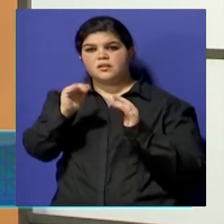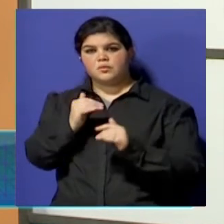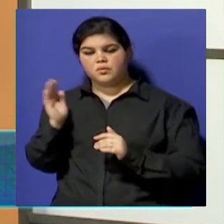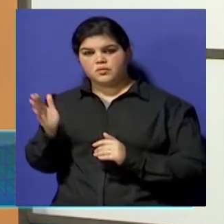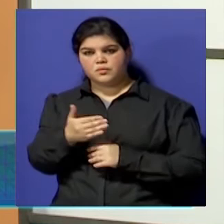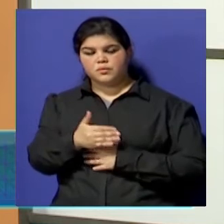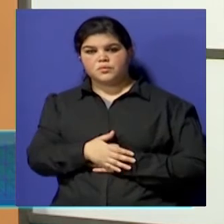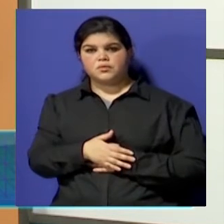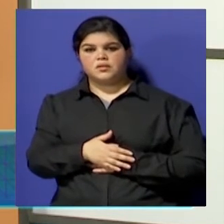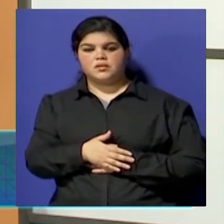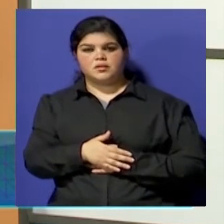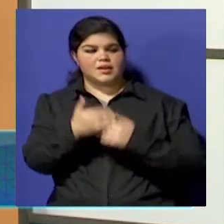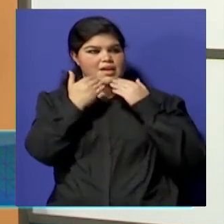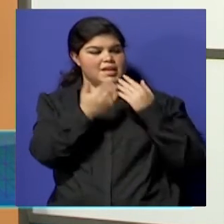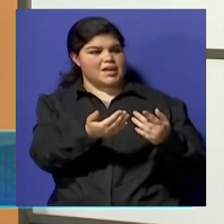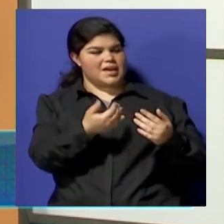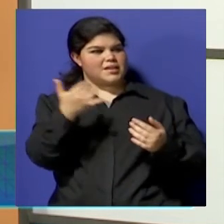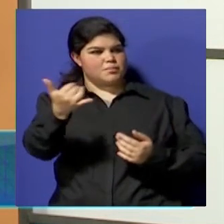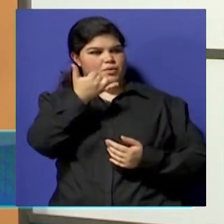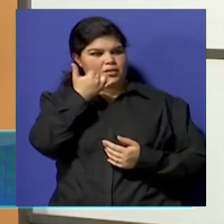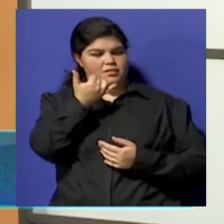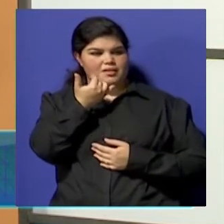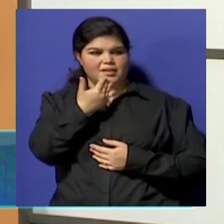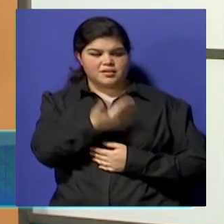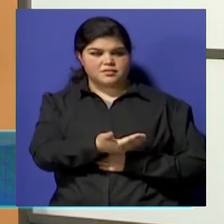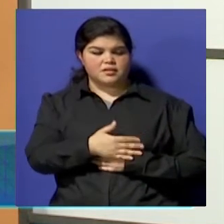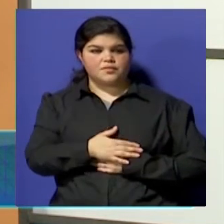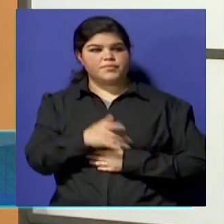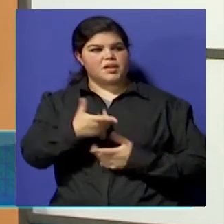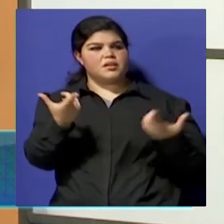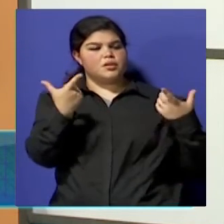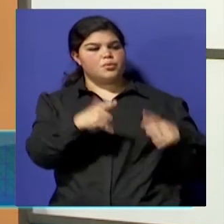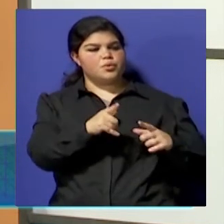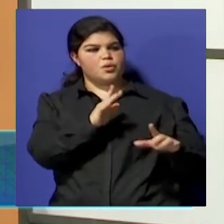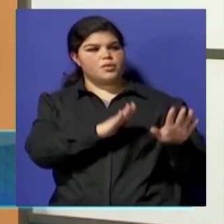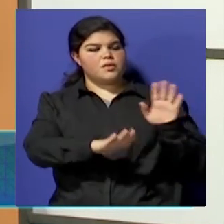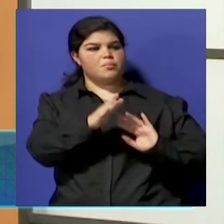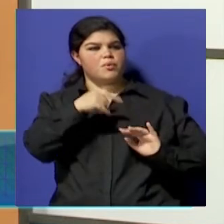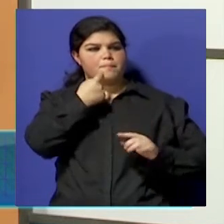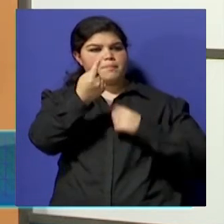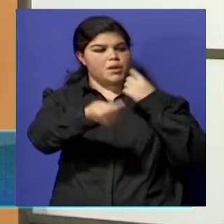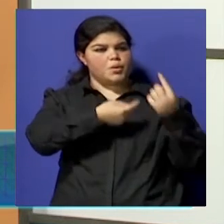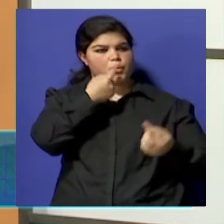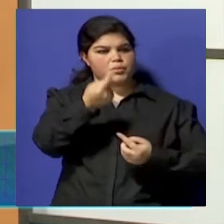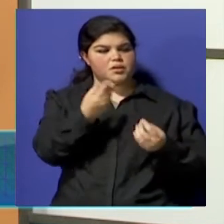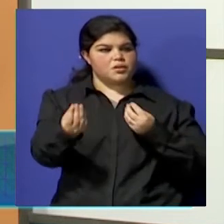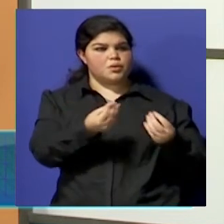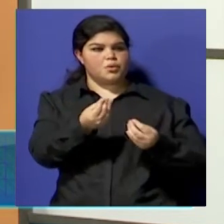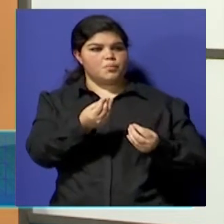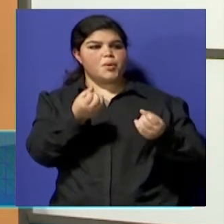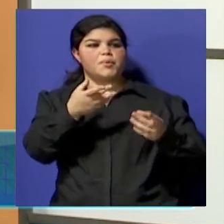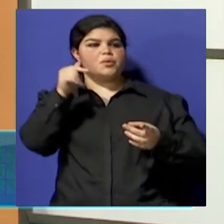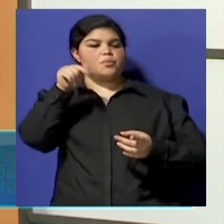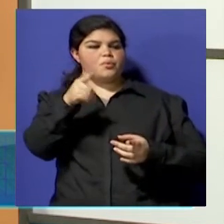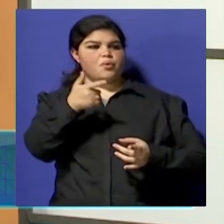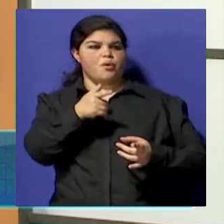Muchísimas gracias por el contacto. Vos sabés que en reunión de producción dijimos de llamarte y consultarte por este caso porque nos dejaste un